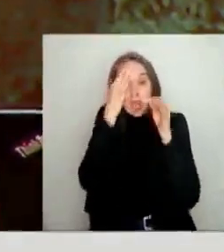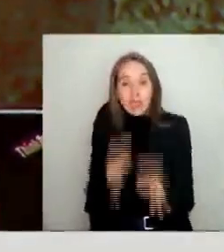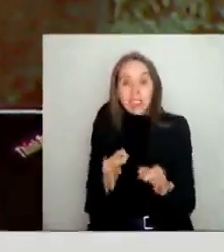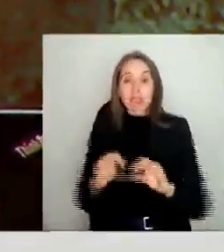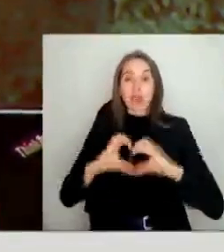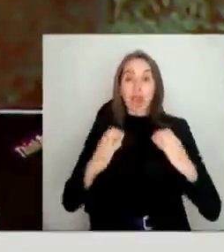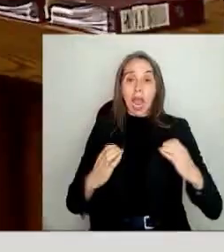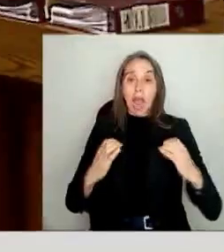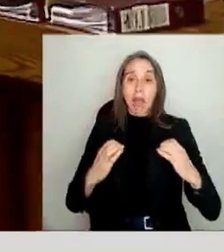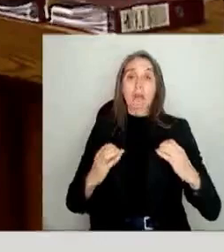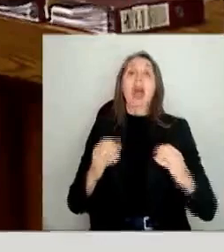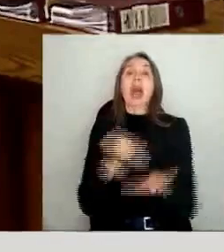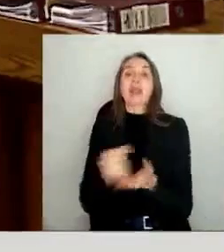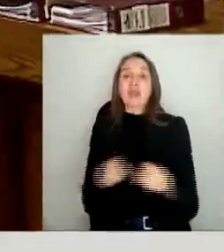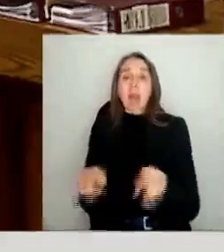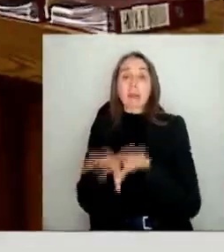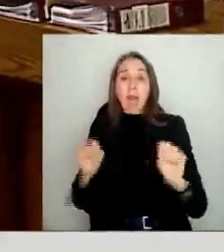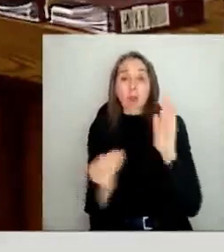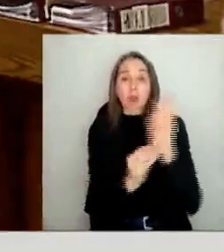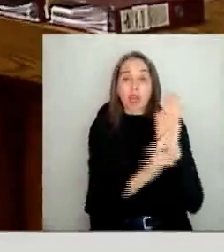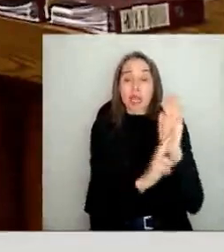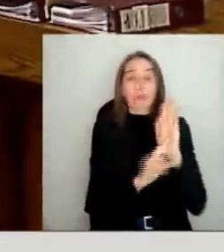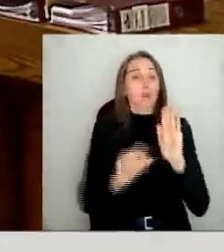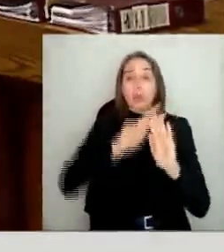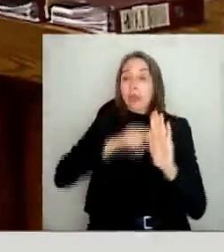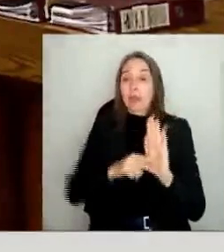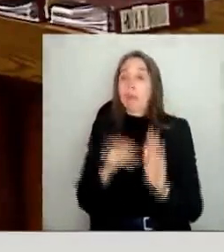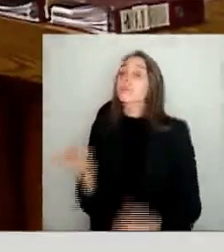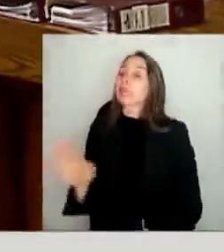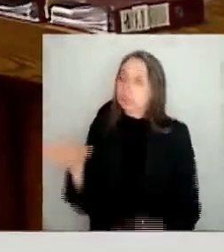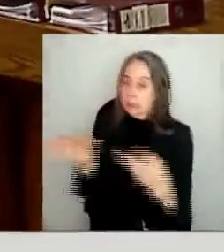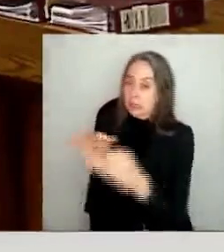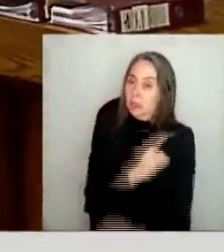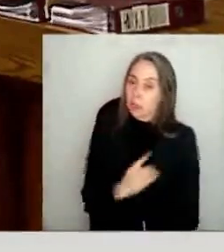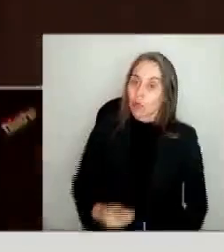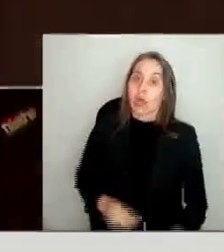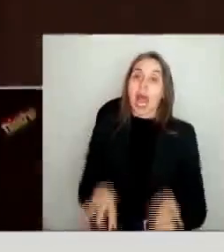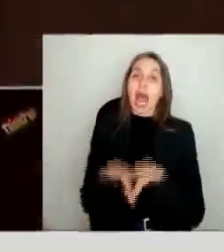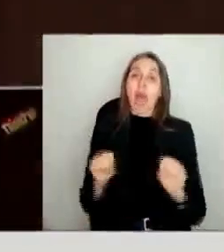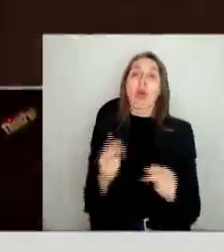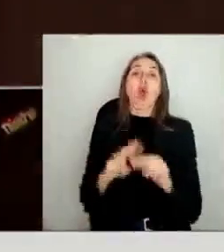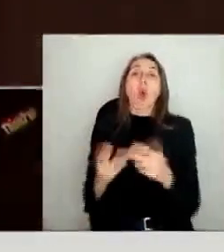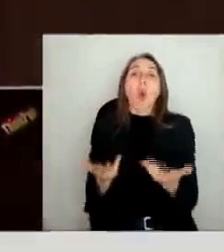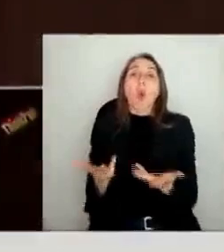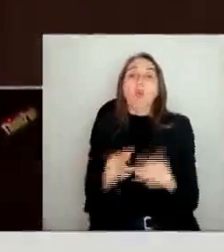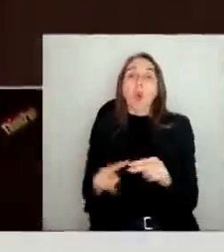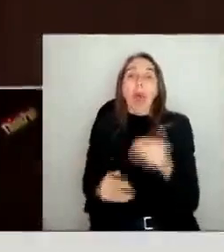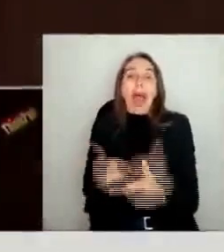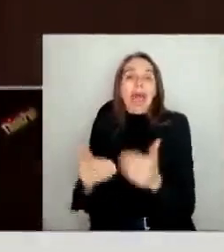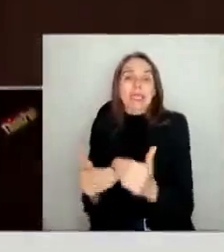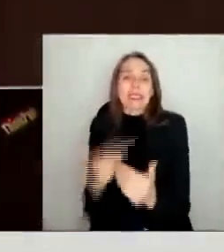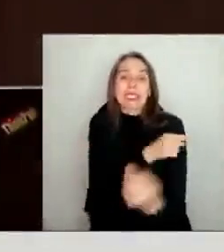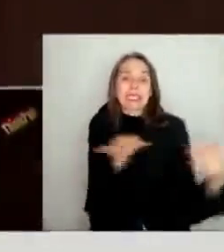un trámite no es un lo que pasa diputado es que es un acuerdo de procedimiento eso es lo que expli